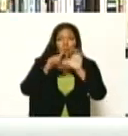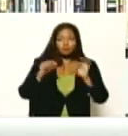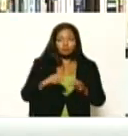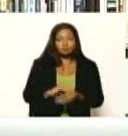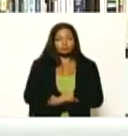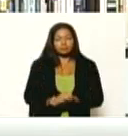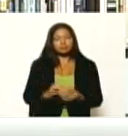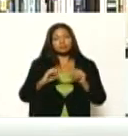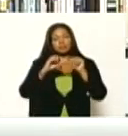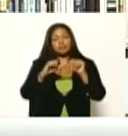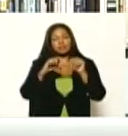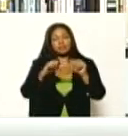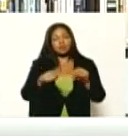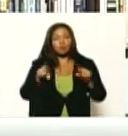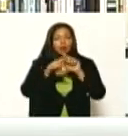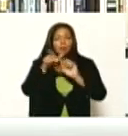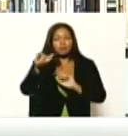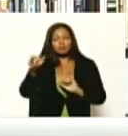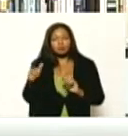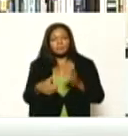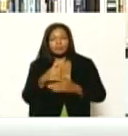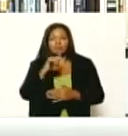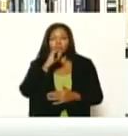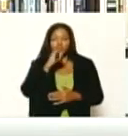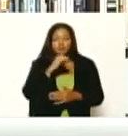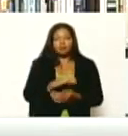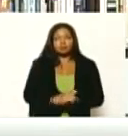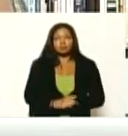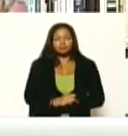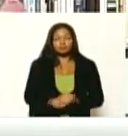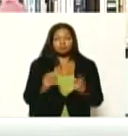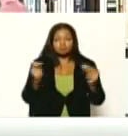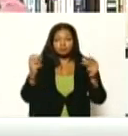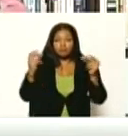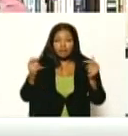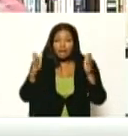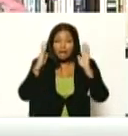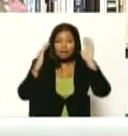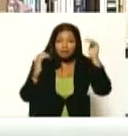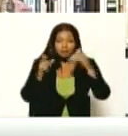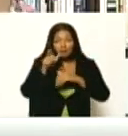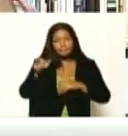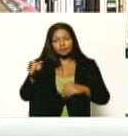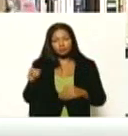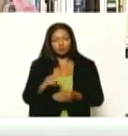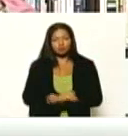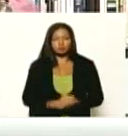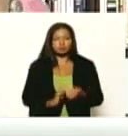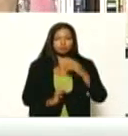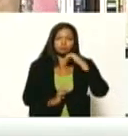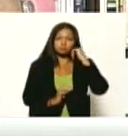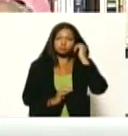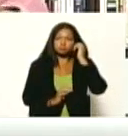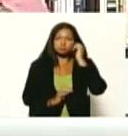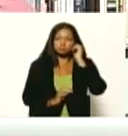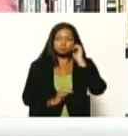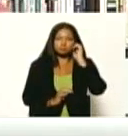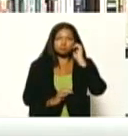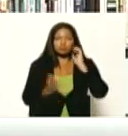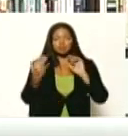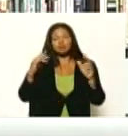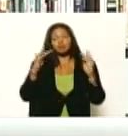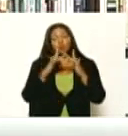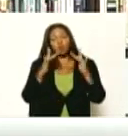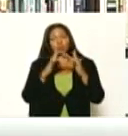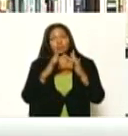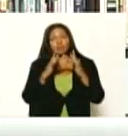mantener a la gente bien informada, mantener a la gente alerta, alerta, alerta, alerta. Aquí tenemos un pase, aquí